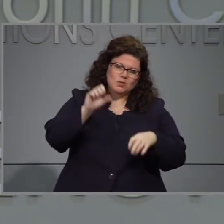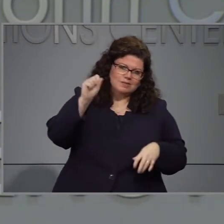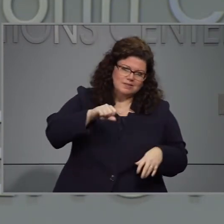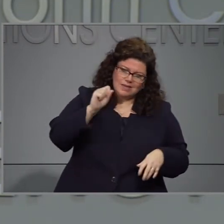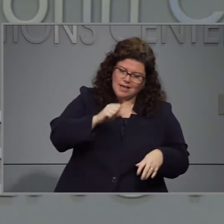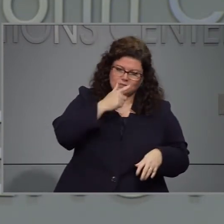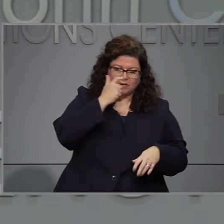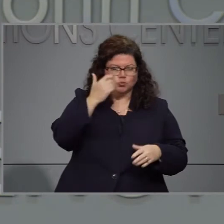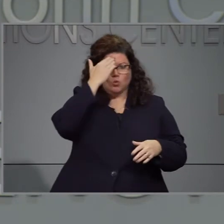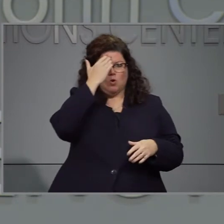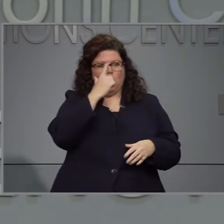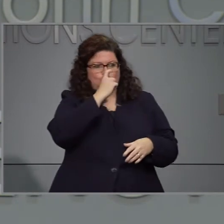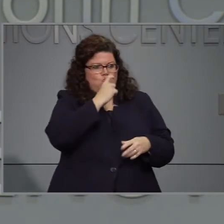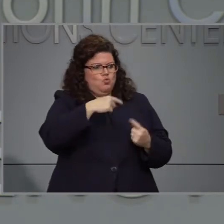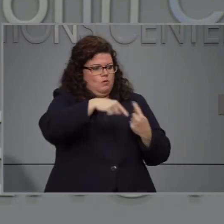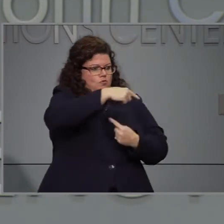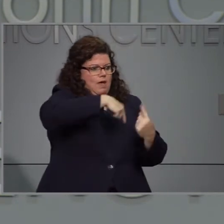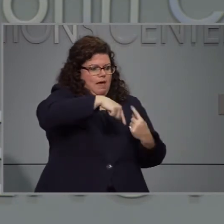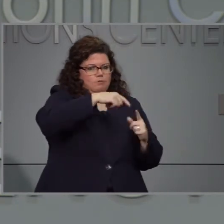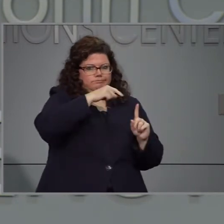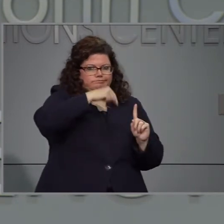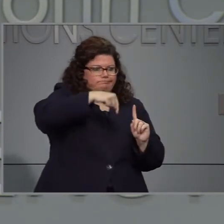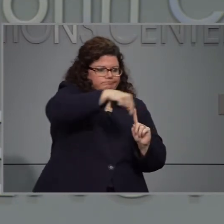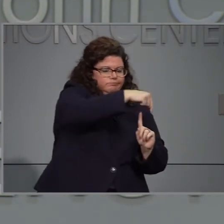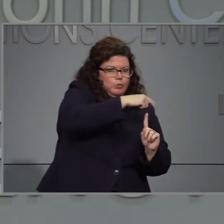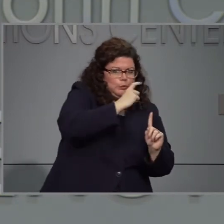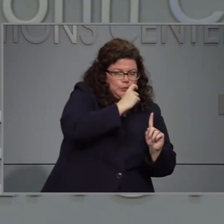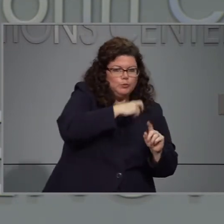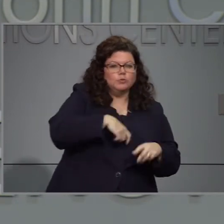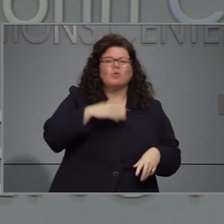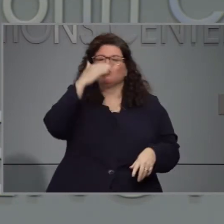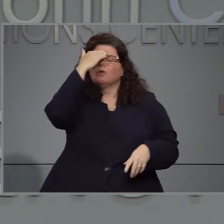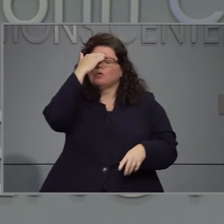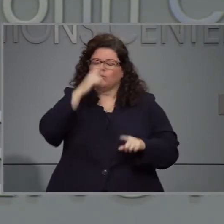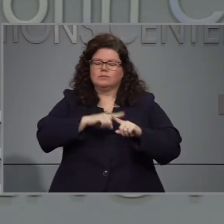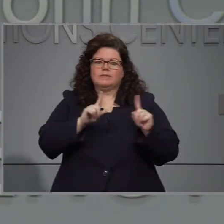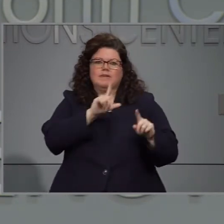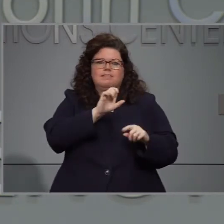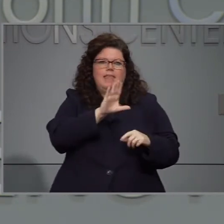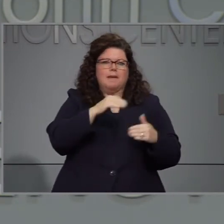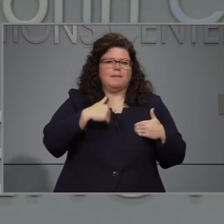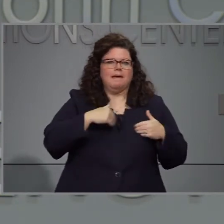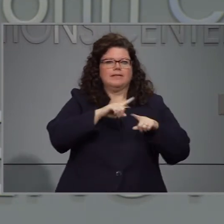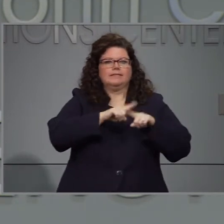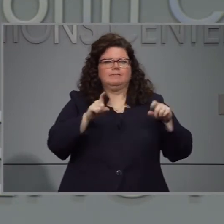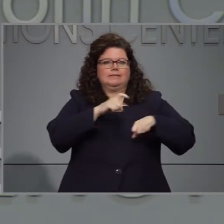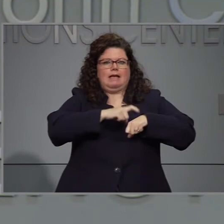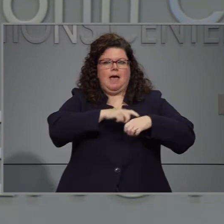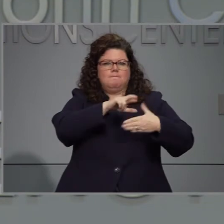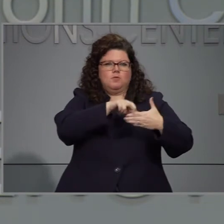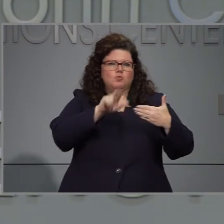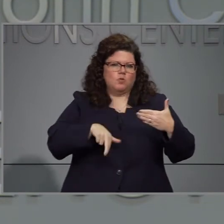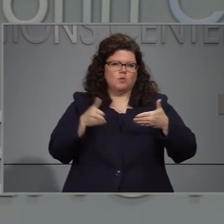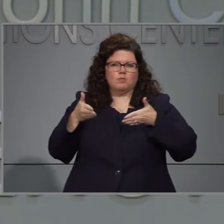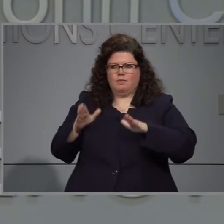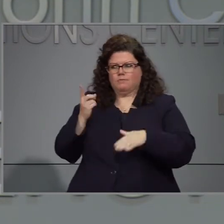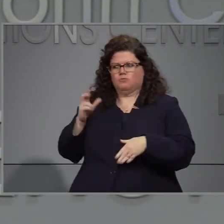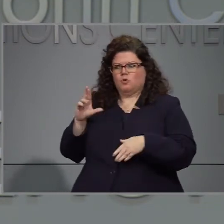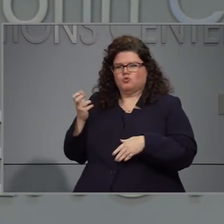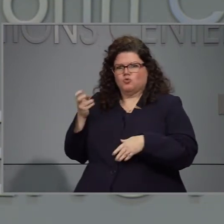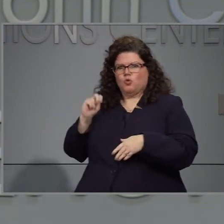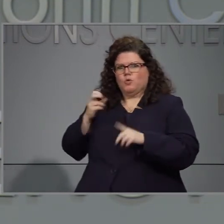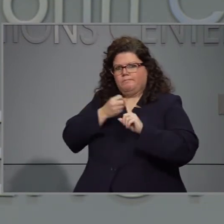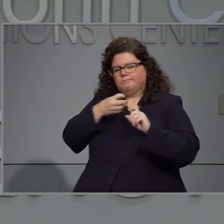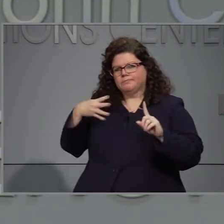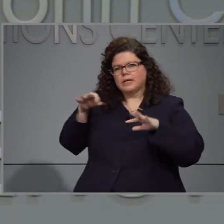más probabilidades de poder rastrear los contactos. Nosotros sabemos que los diferentes laboratorios tienen